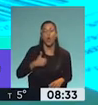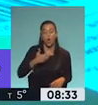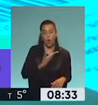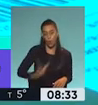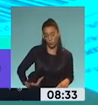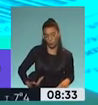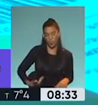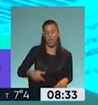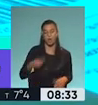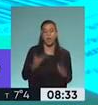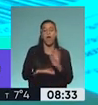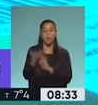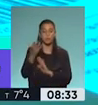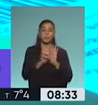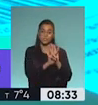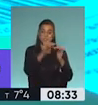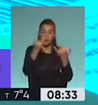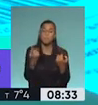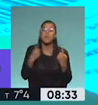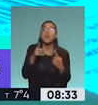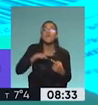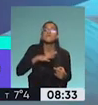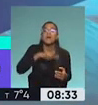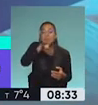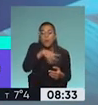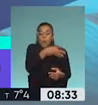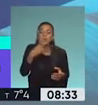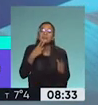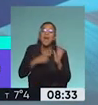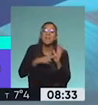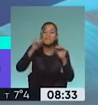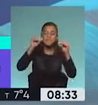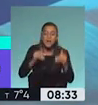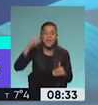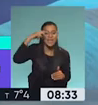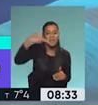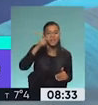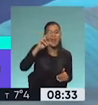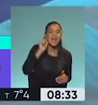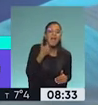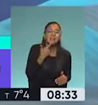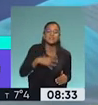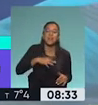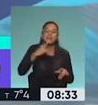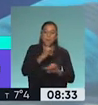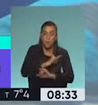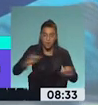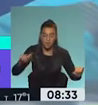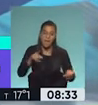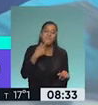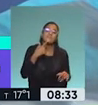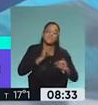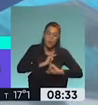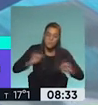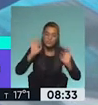junto con una diputada del sur de Buenos Aires, valga también reconocerle a la doctora Liliana